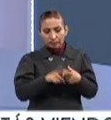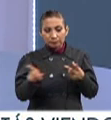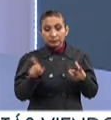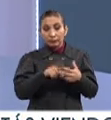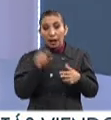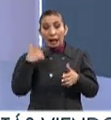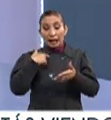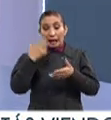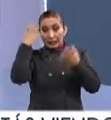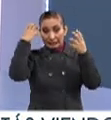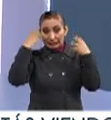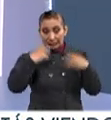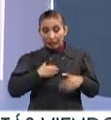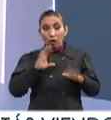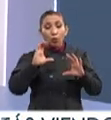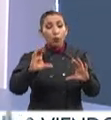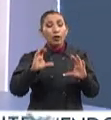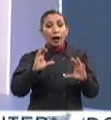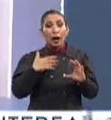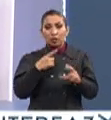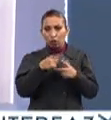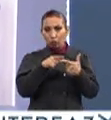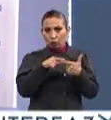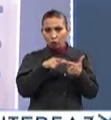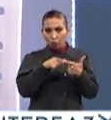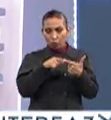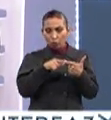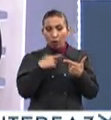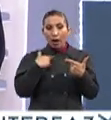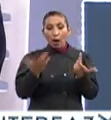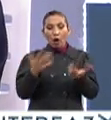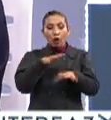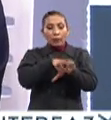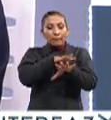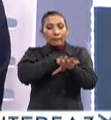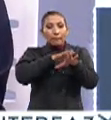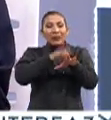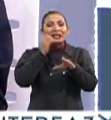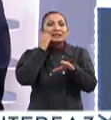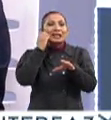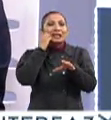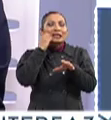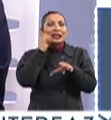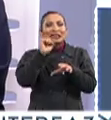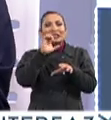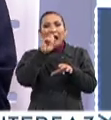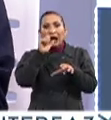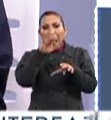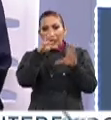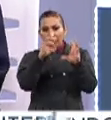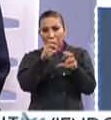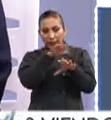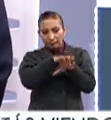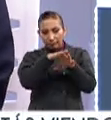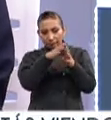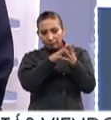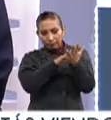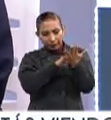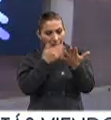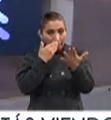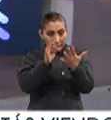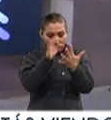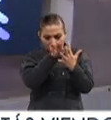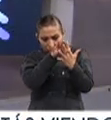Posteriormente al aseo, cuidar muy bien. El paso número 2 es el secado correcto, ya que si no se seca de